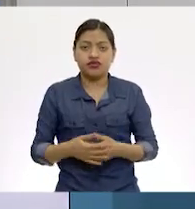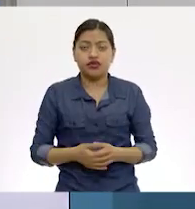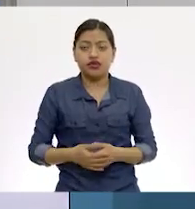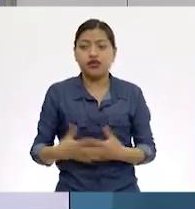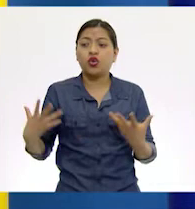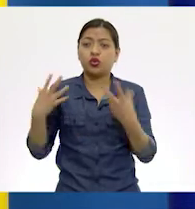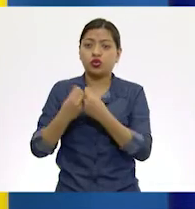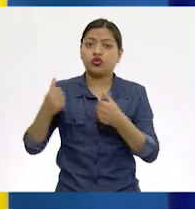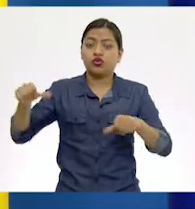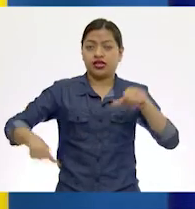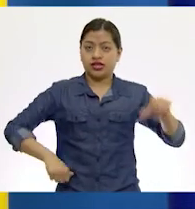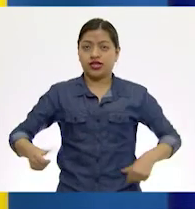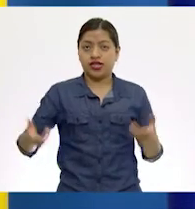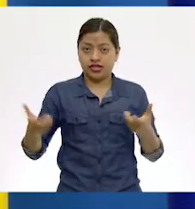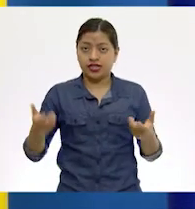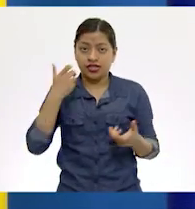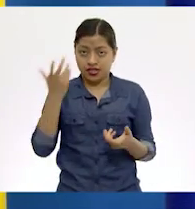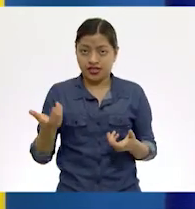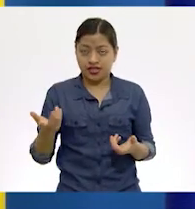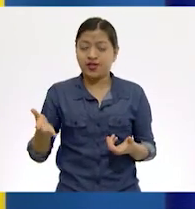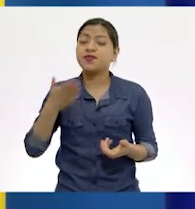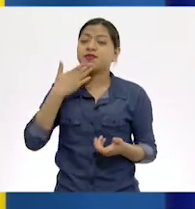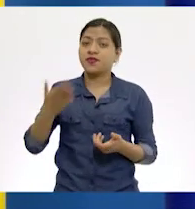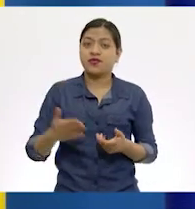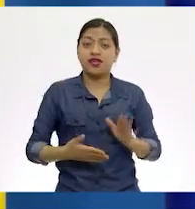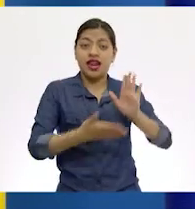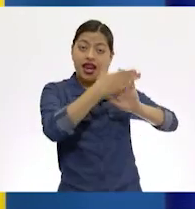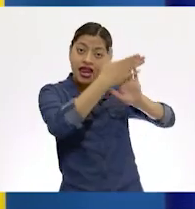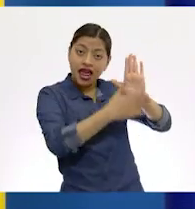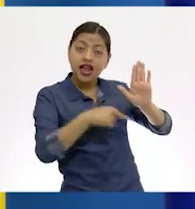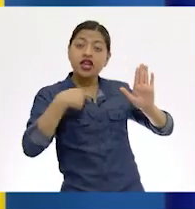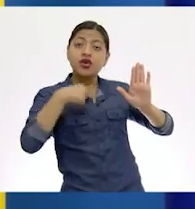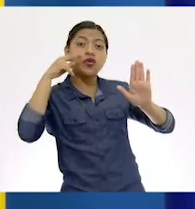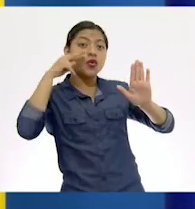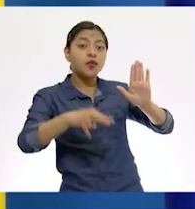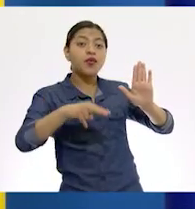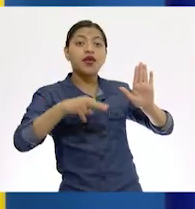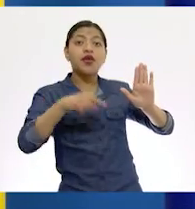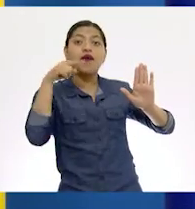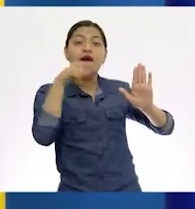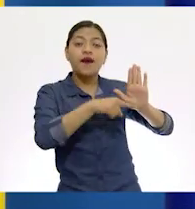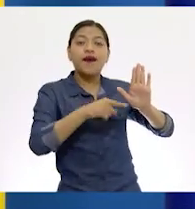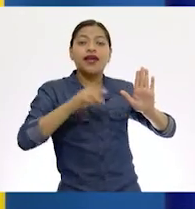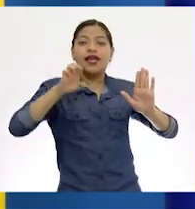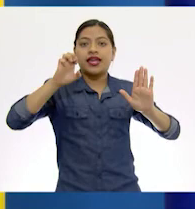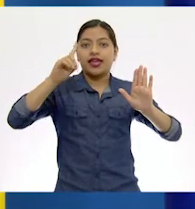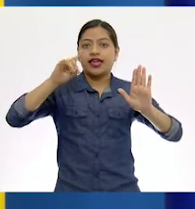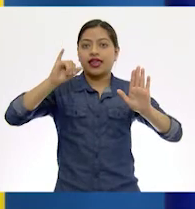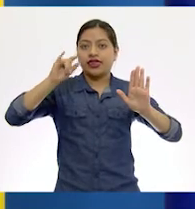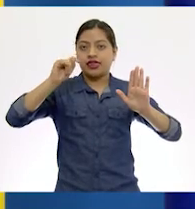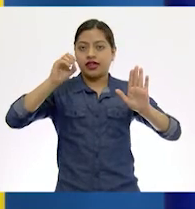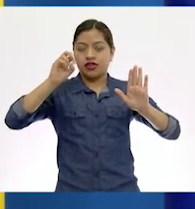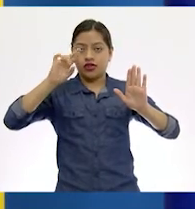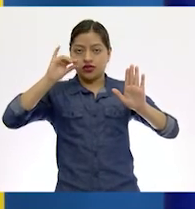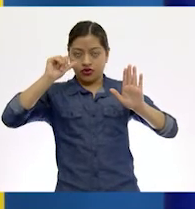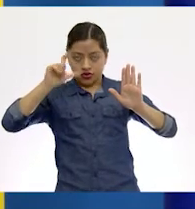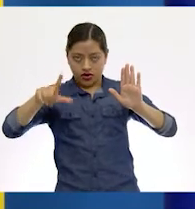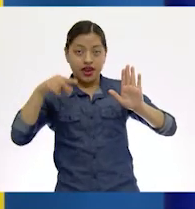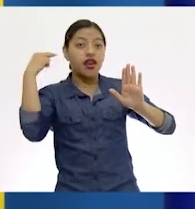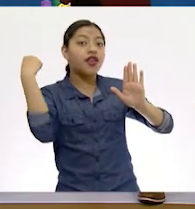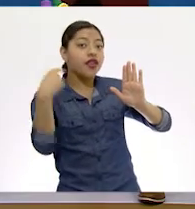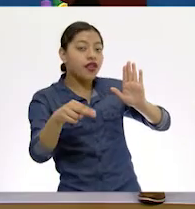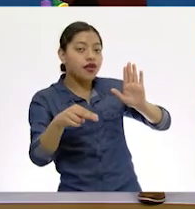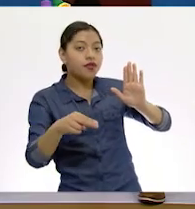parece? Muy bien. Yo veo en la portada el nombre de la editorial, que es Ernest. Ernest, muy